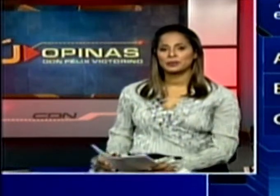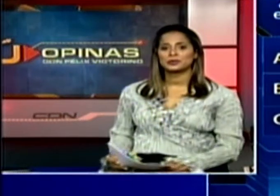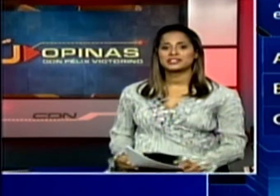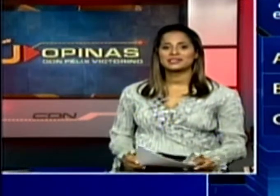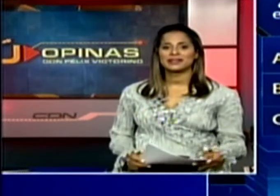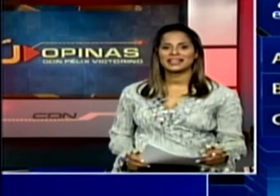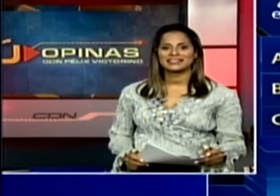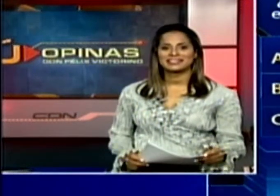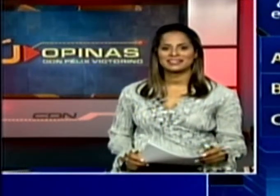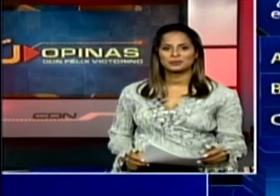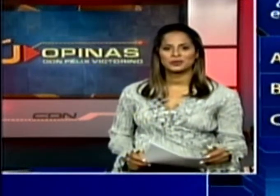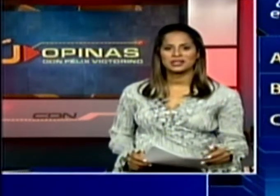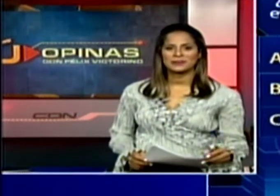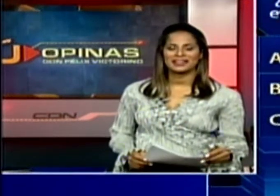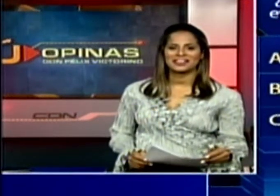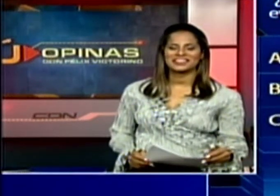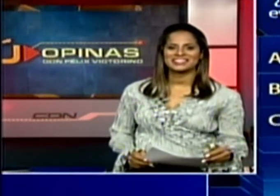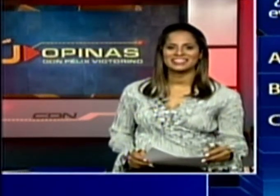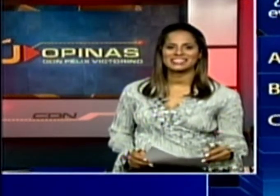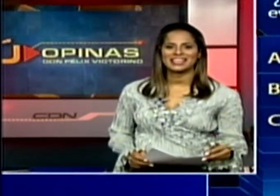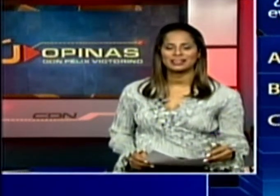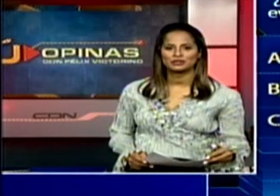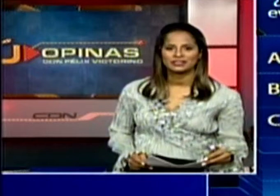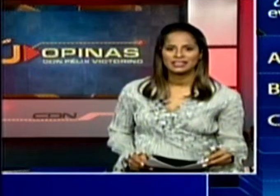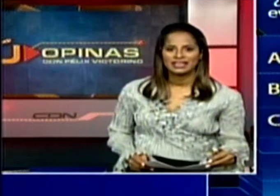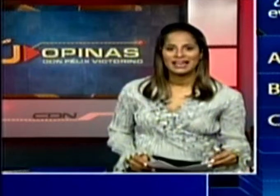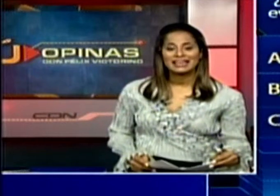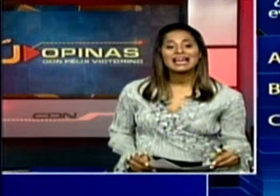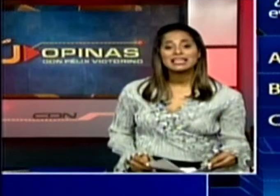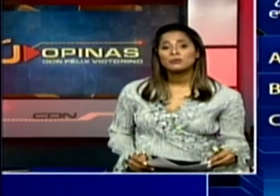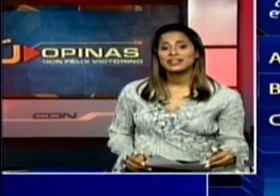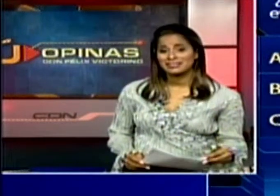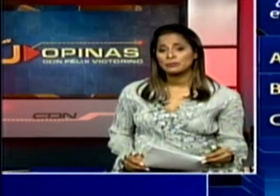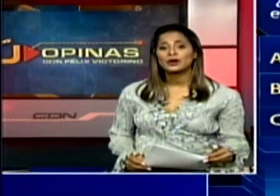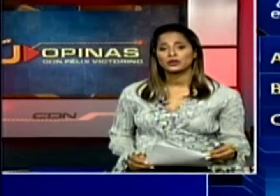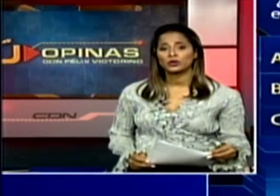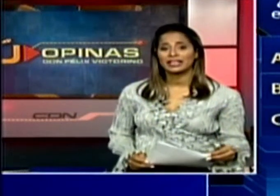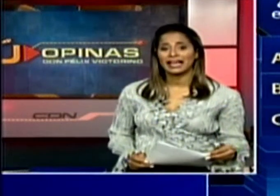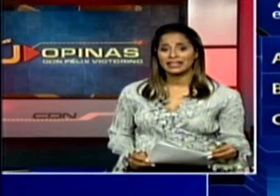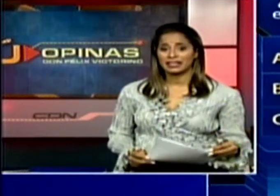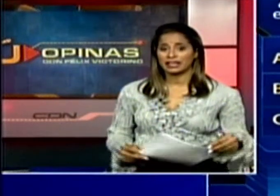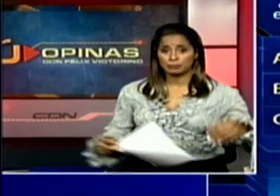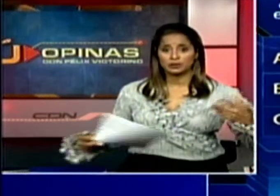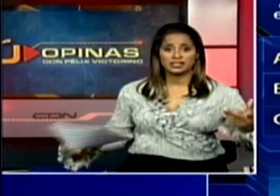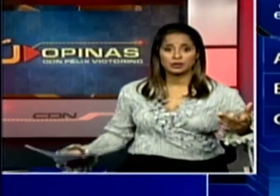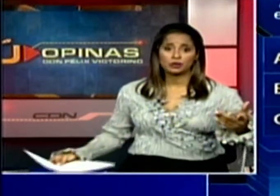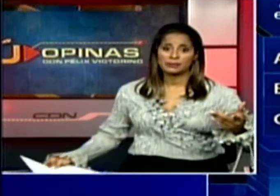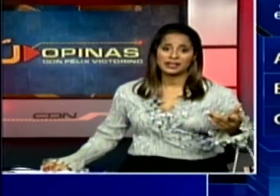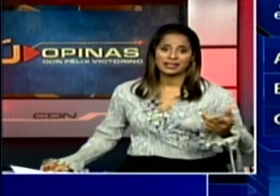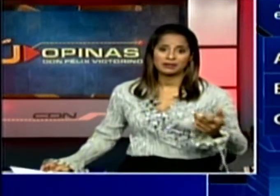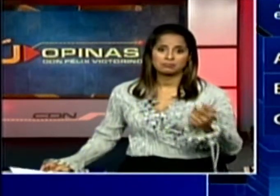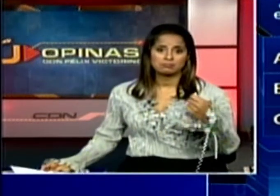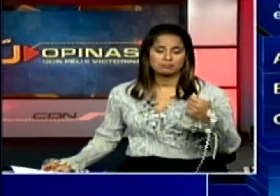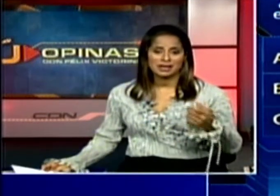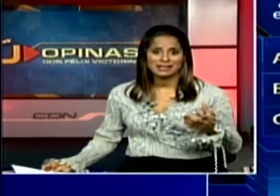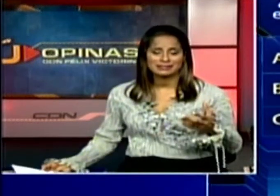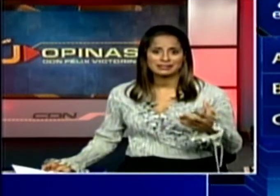Entiendo. Pues muchísimas gracias por tu llamada desde Santiago. Hay municipios en donde la gente ha respondido de una